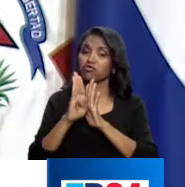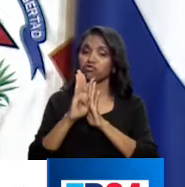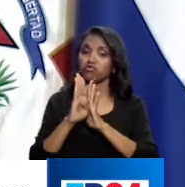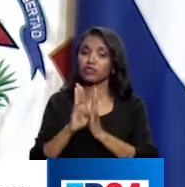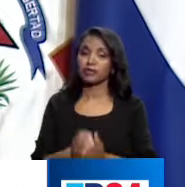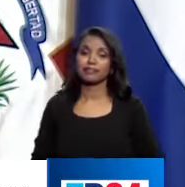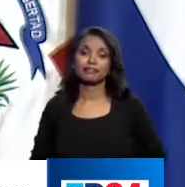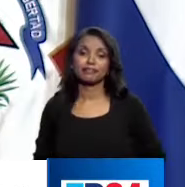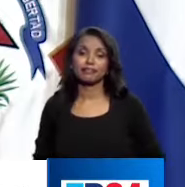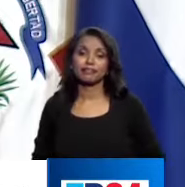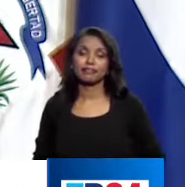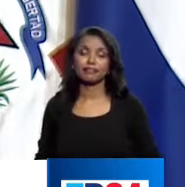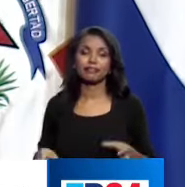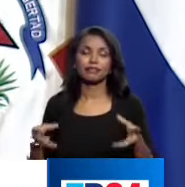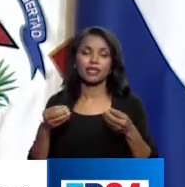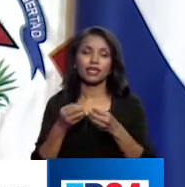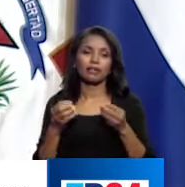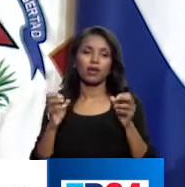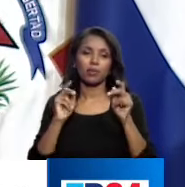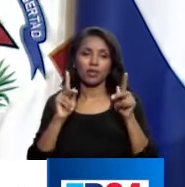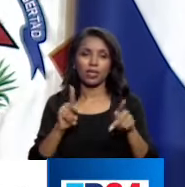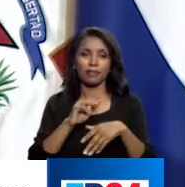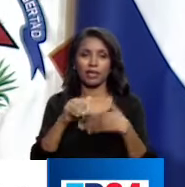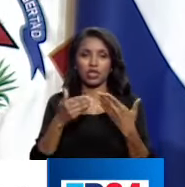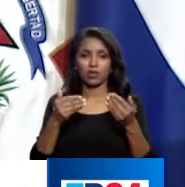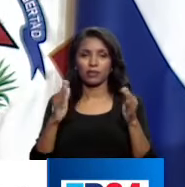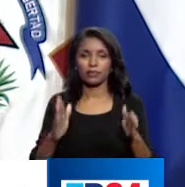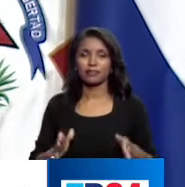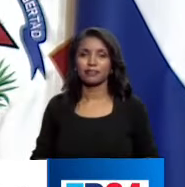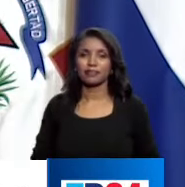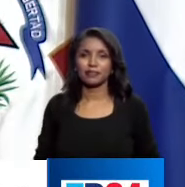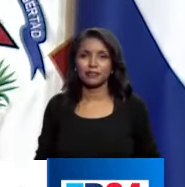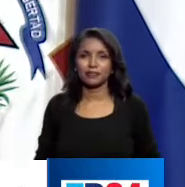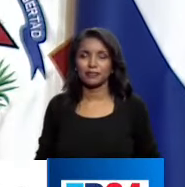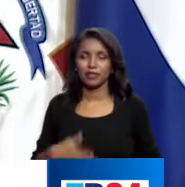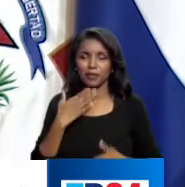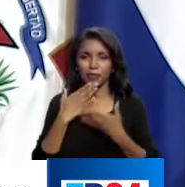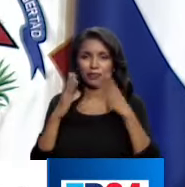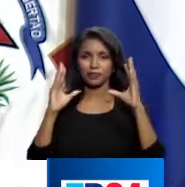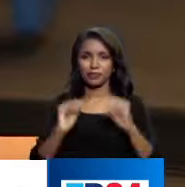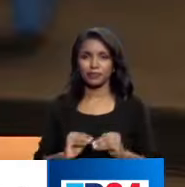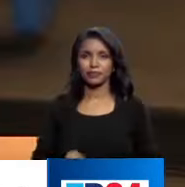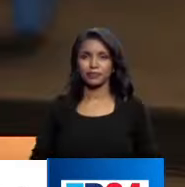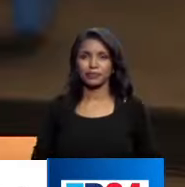generar empleos y oportunidades para todos los panameños. Buenas noches.